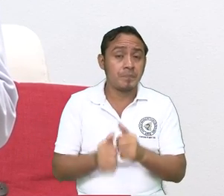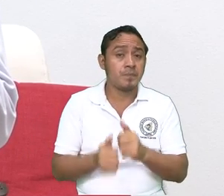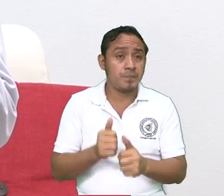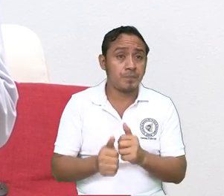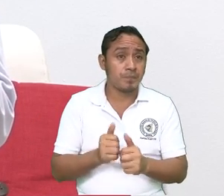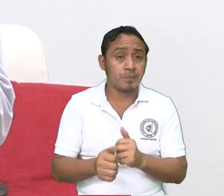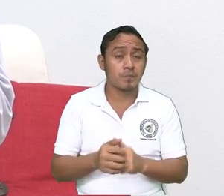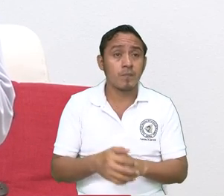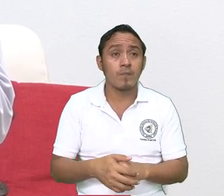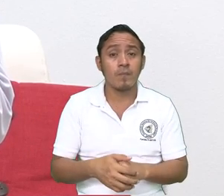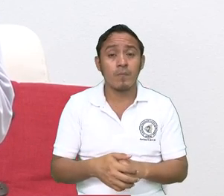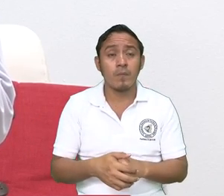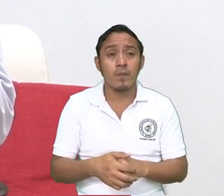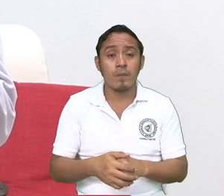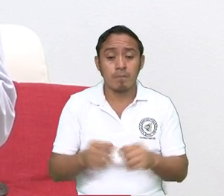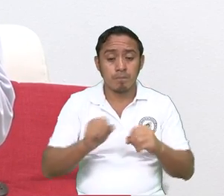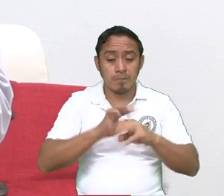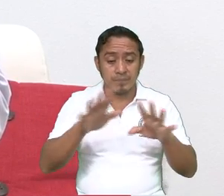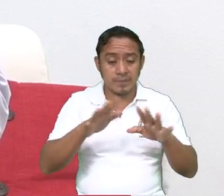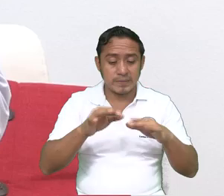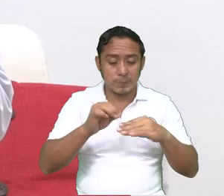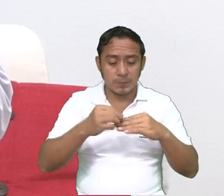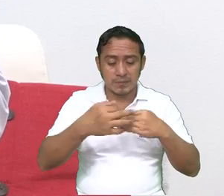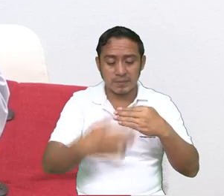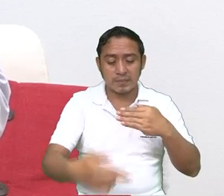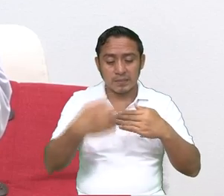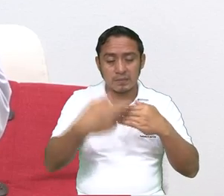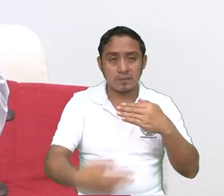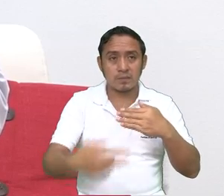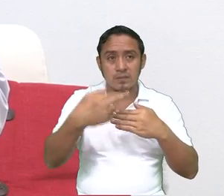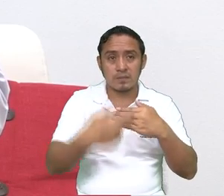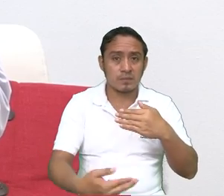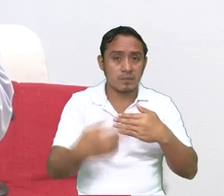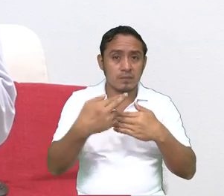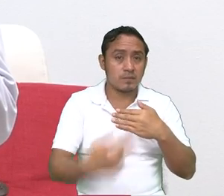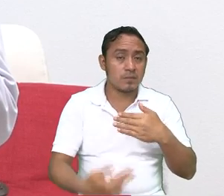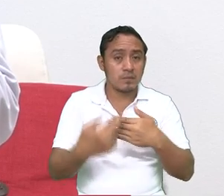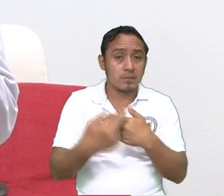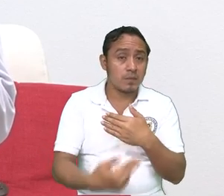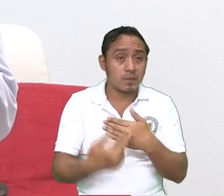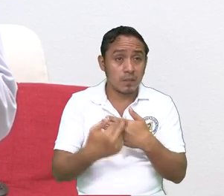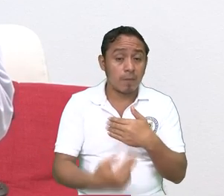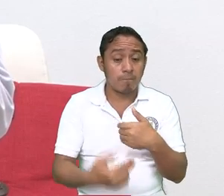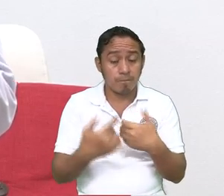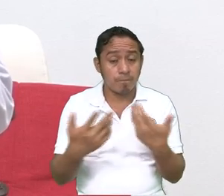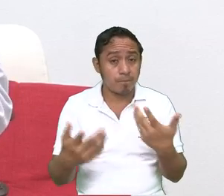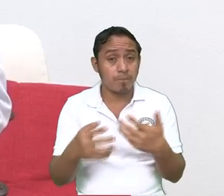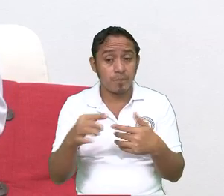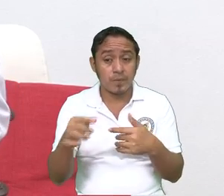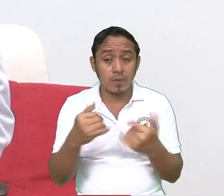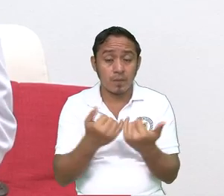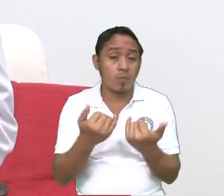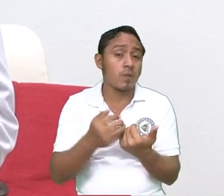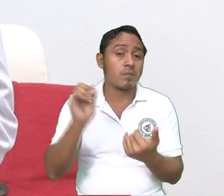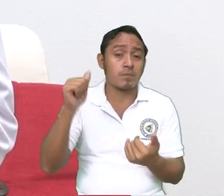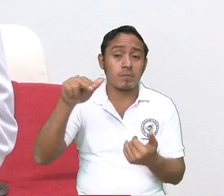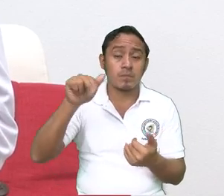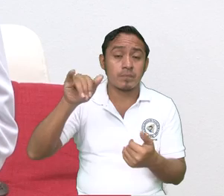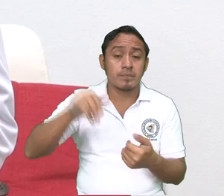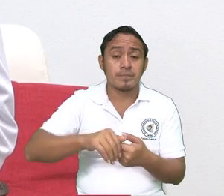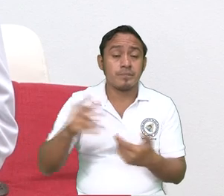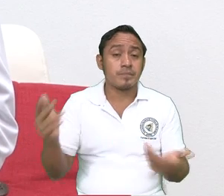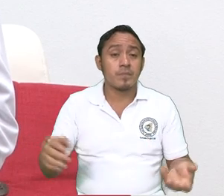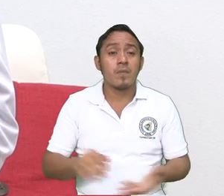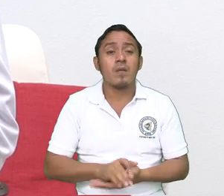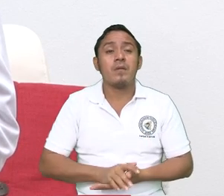se está ahí a la variz y puede generar un sangrado excesivo entonces eso también es un tipo de anemia secundario a